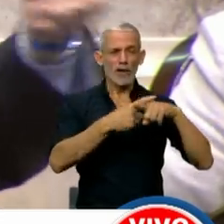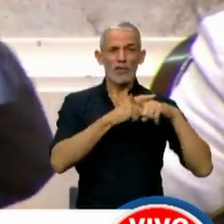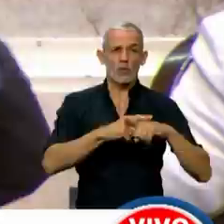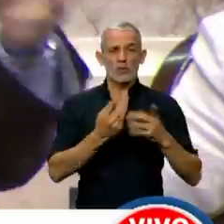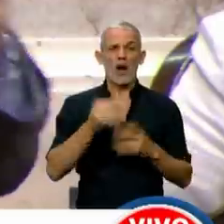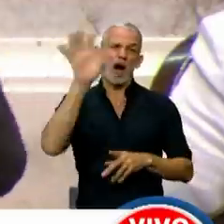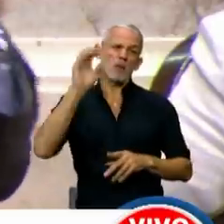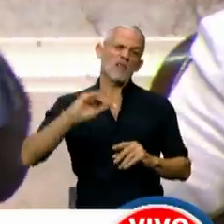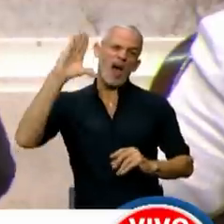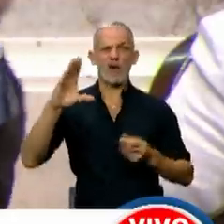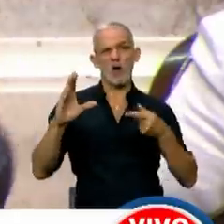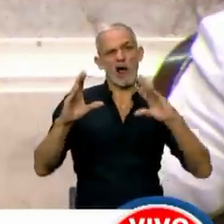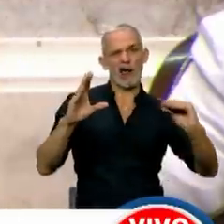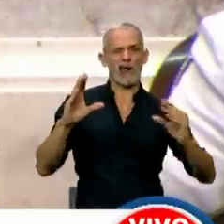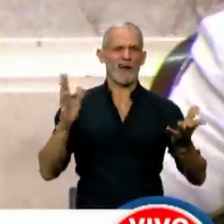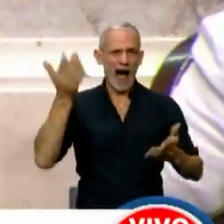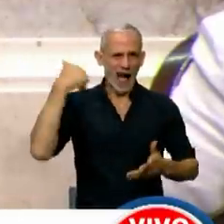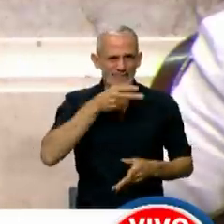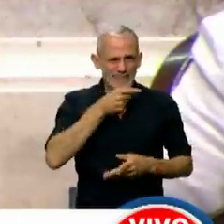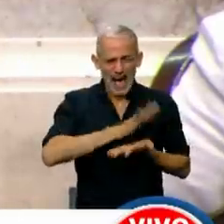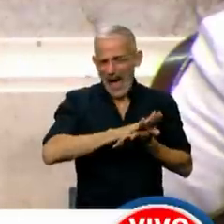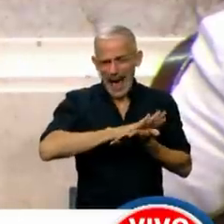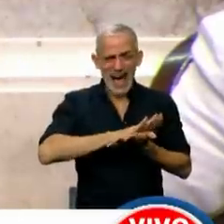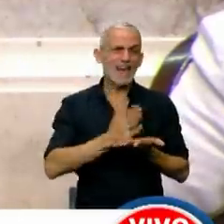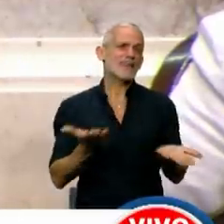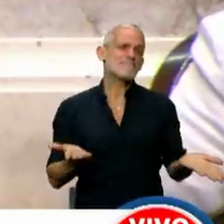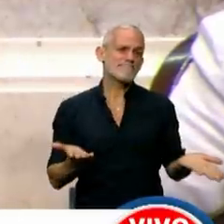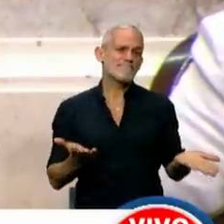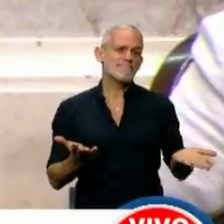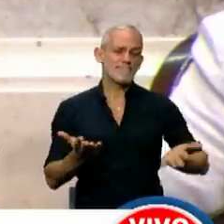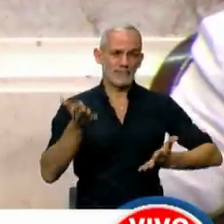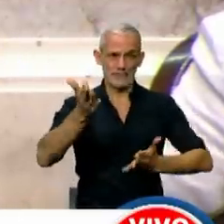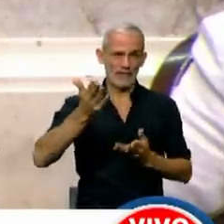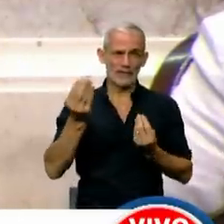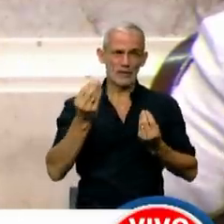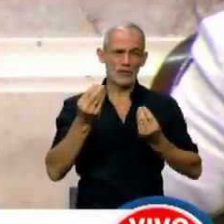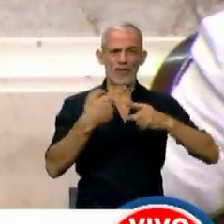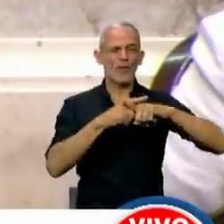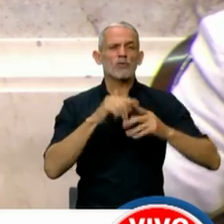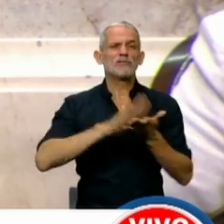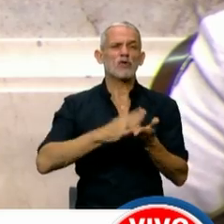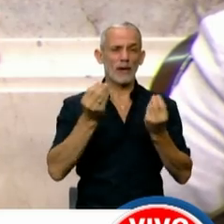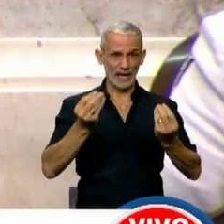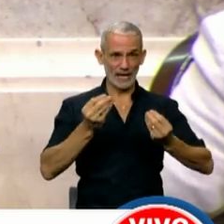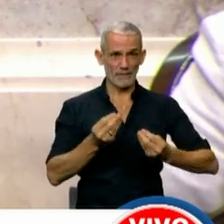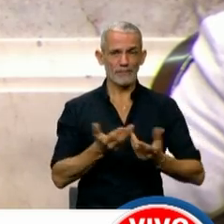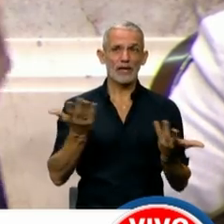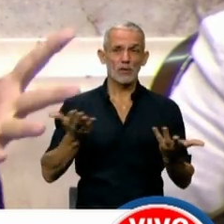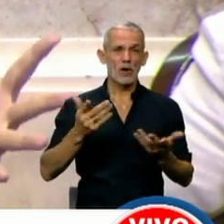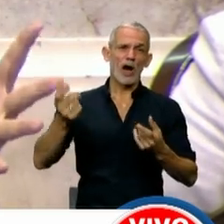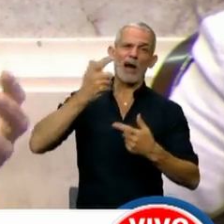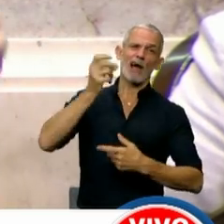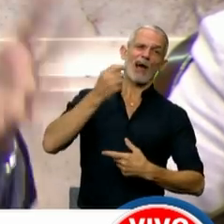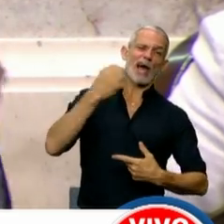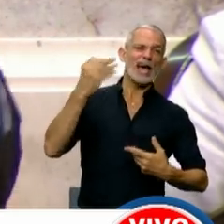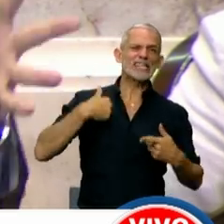una provincia legal más otra cuando antes no había absolutamente nada de qué debe que discutir con qué nos tiran que